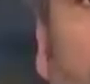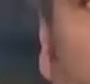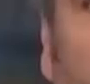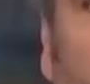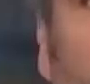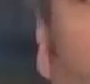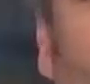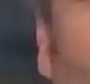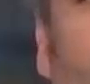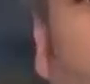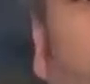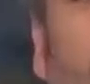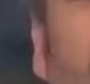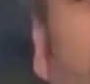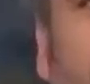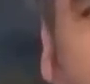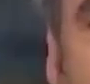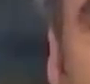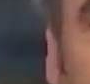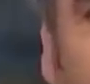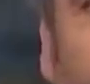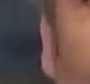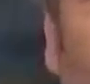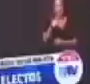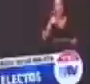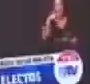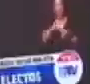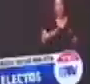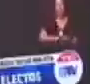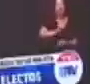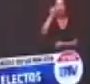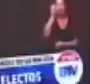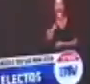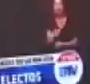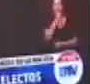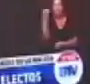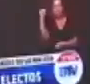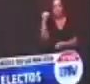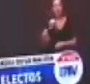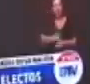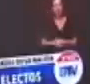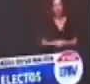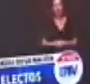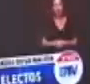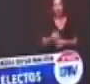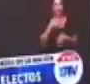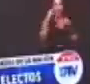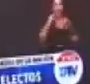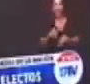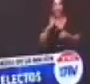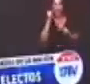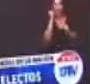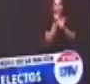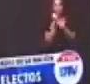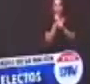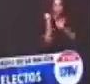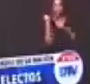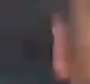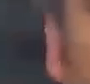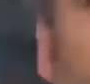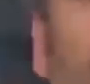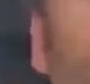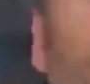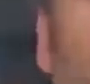terminaba votando todo, lo trató más o menos de kirchnerista, por cómo vienen votando los legisladores de Gerardo Morales, y ahí Gerardo